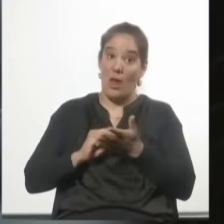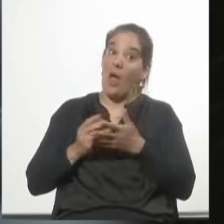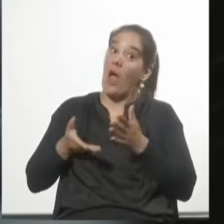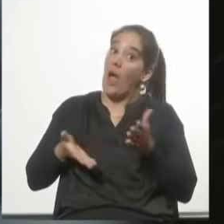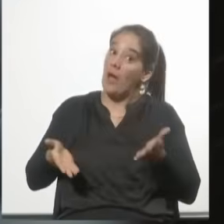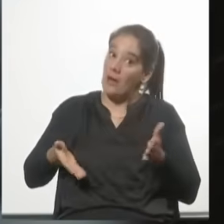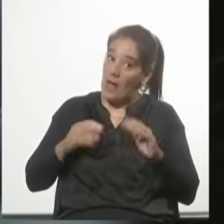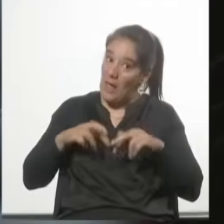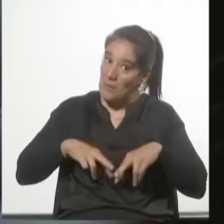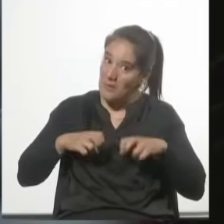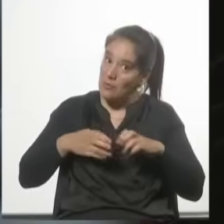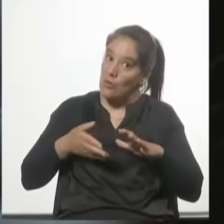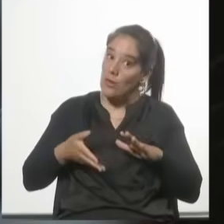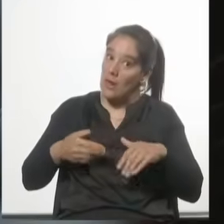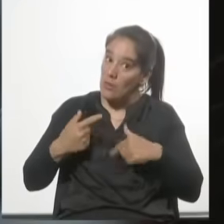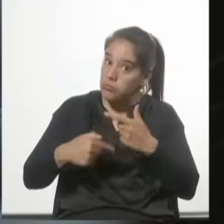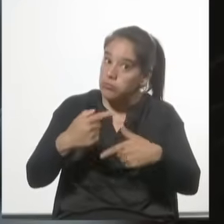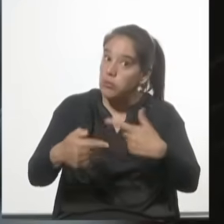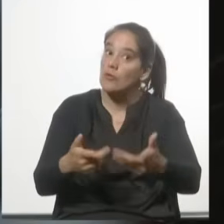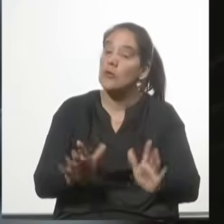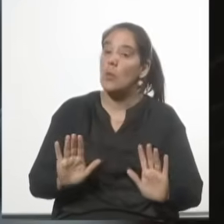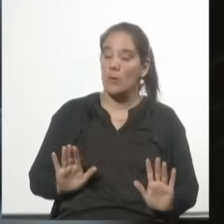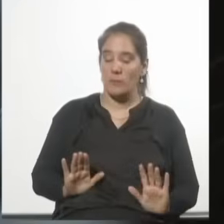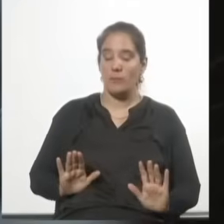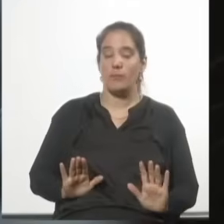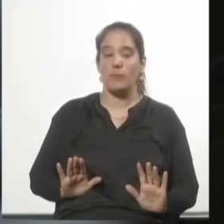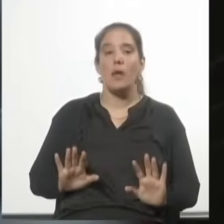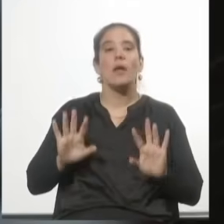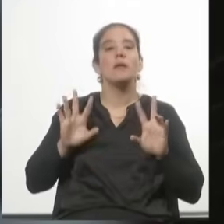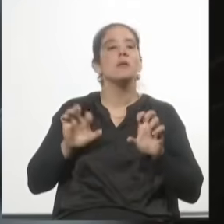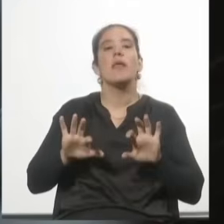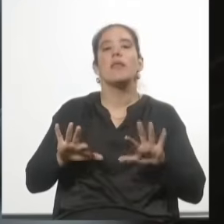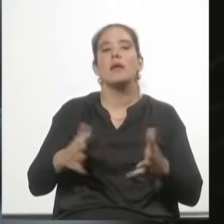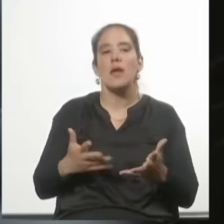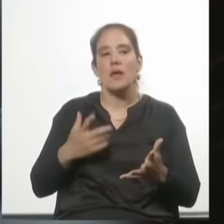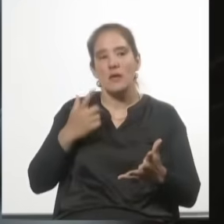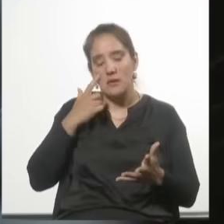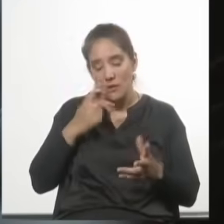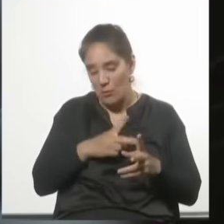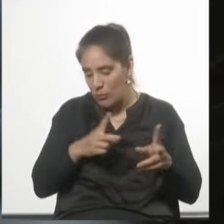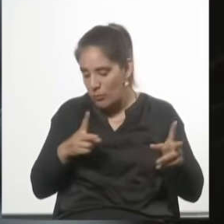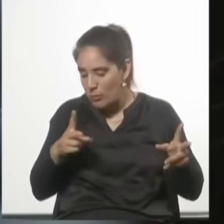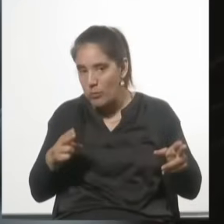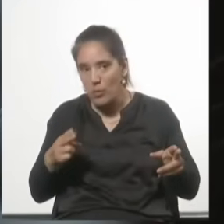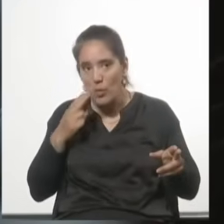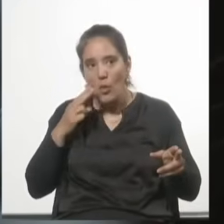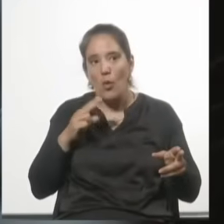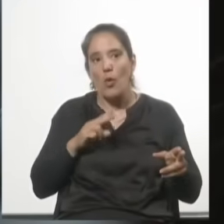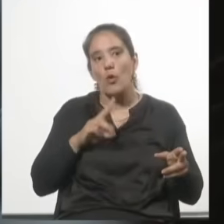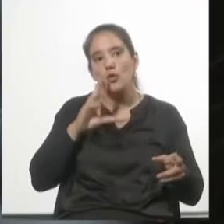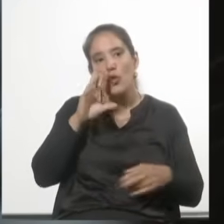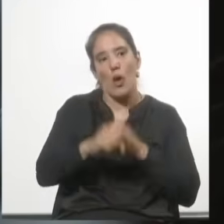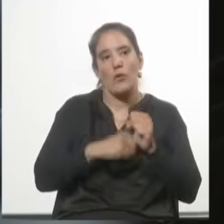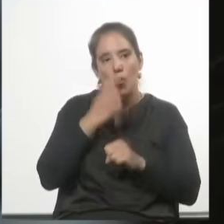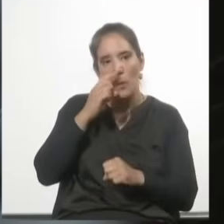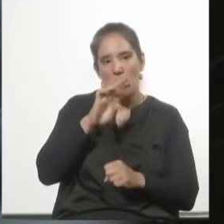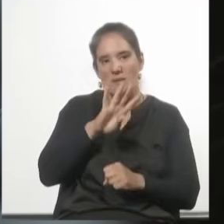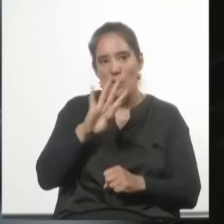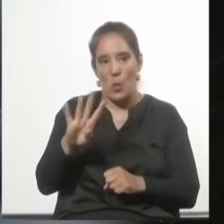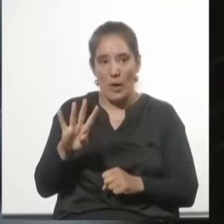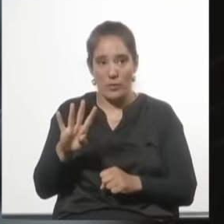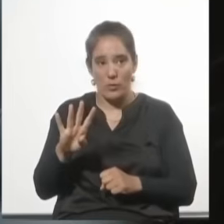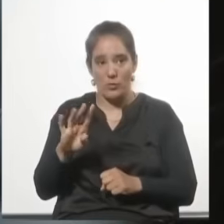en trámite, es respecto de la propia actuación observada durante ese proceso a lo largo de casi todo el año 2024,